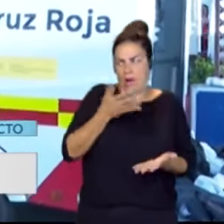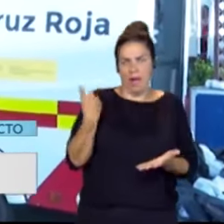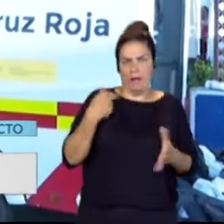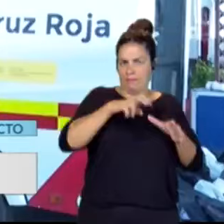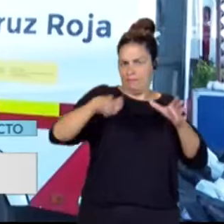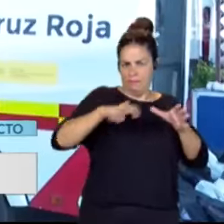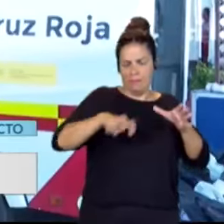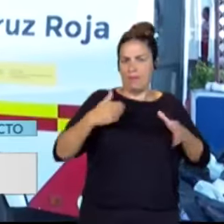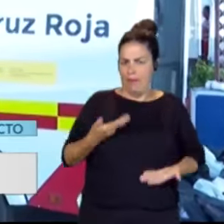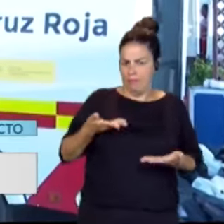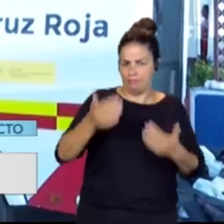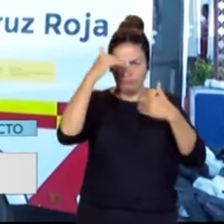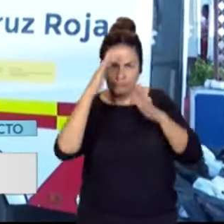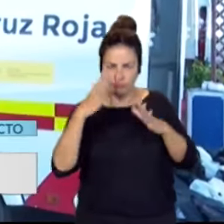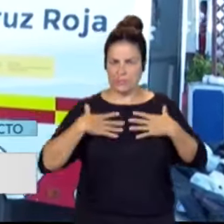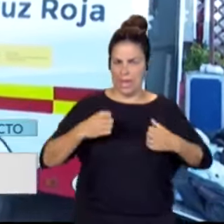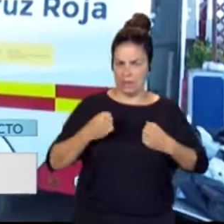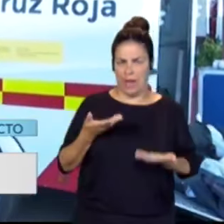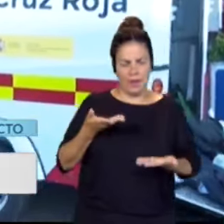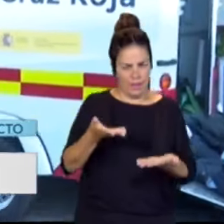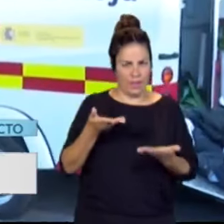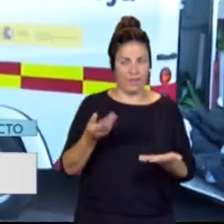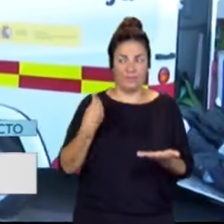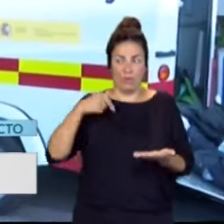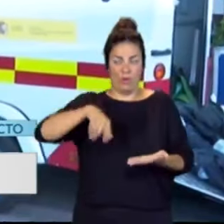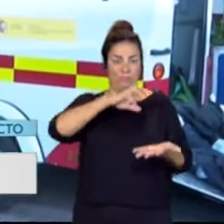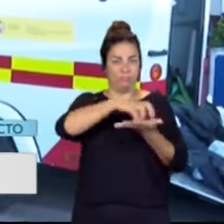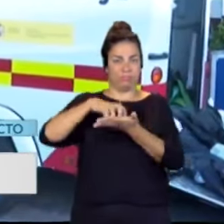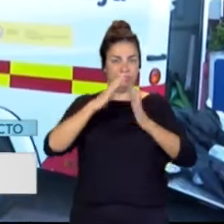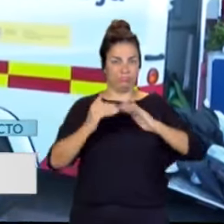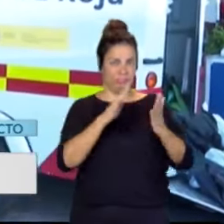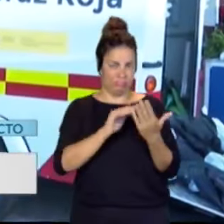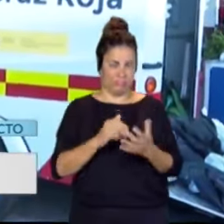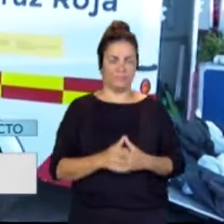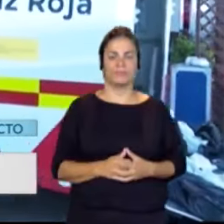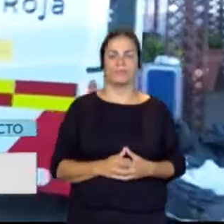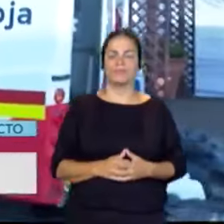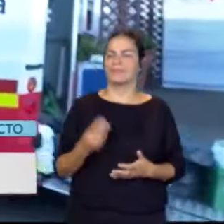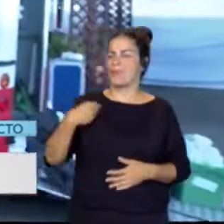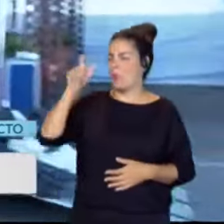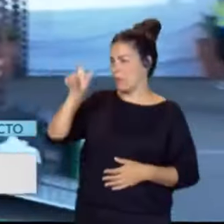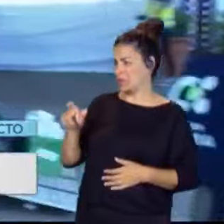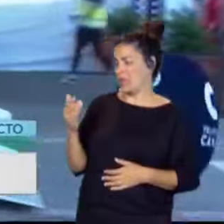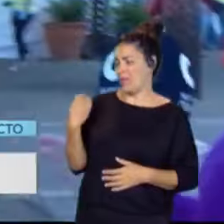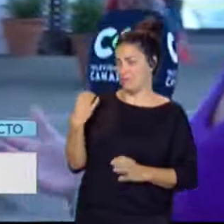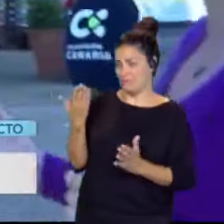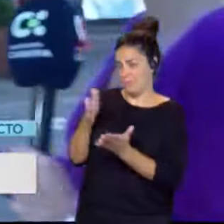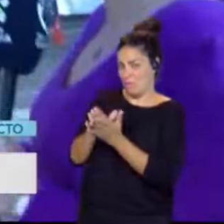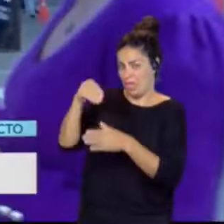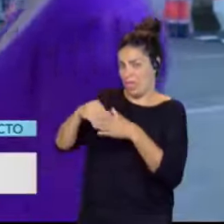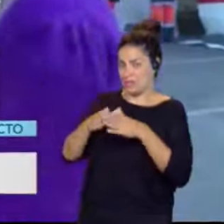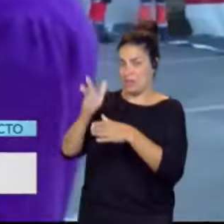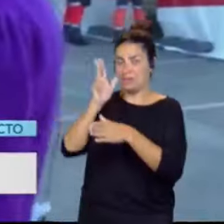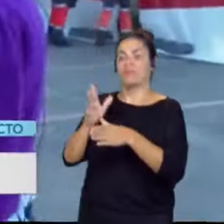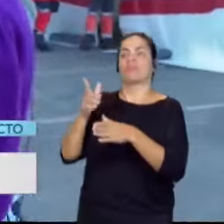que están recibiendo asistencia sanitaria en el dispositivo que se ha montado aquí en el muelle. Esa persona que fallecía, incluso se pensó enviar